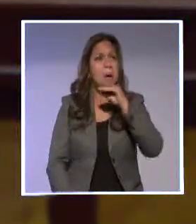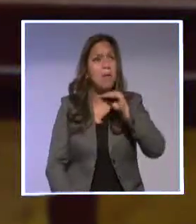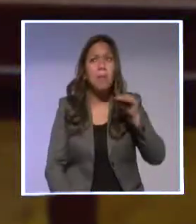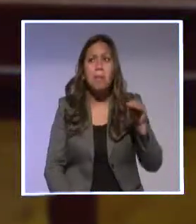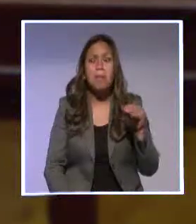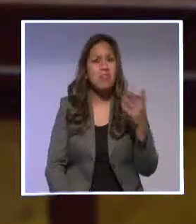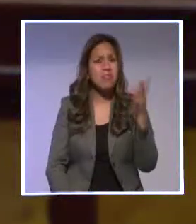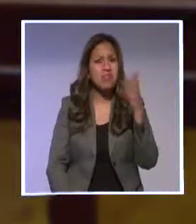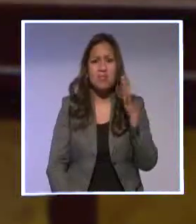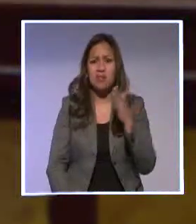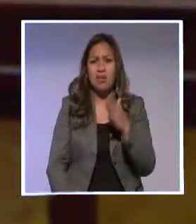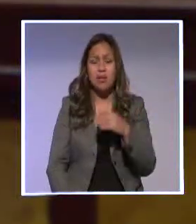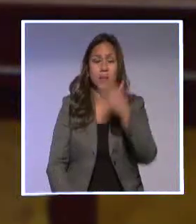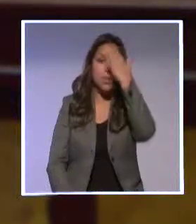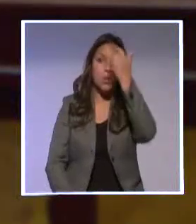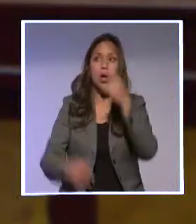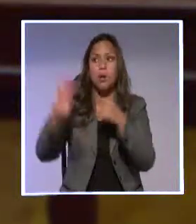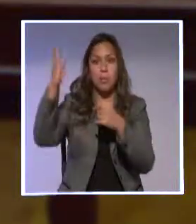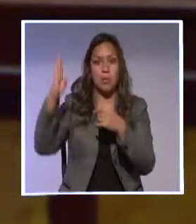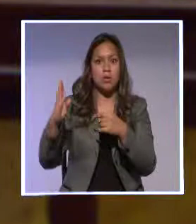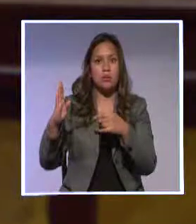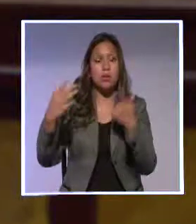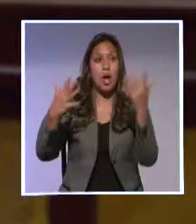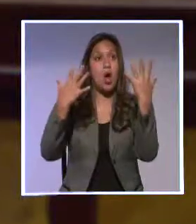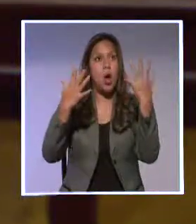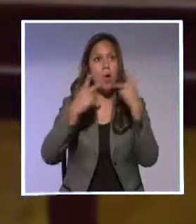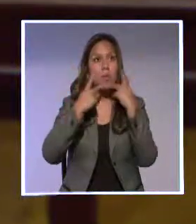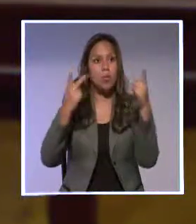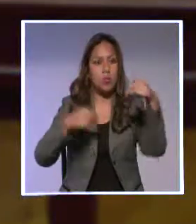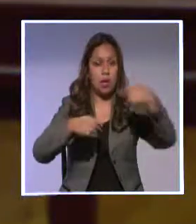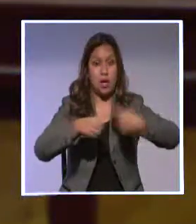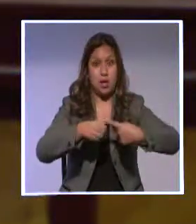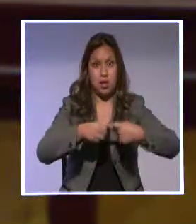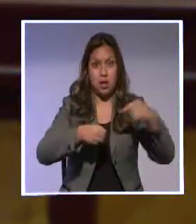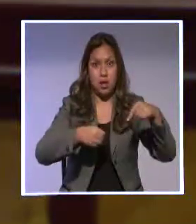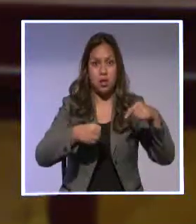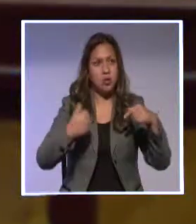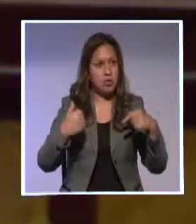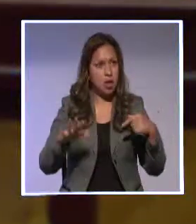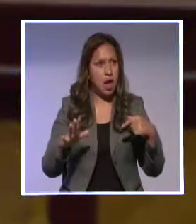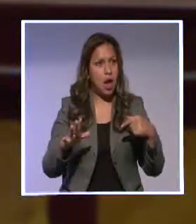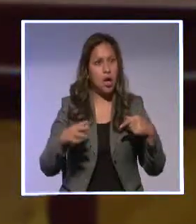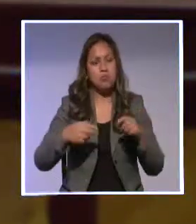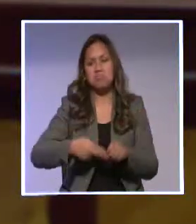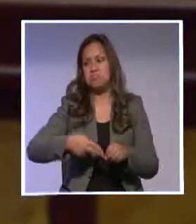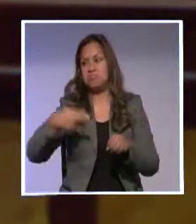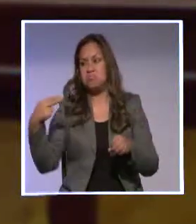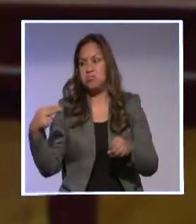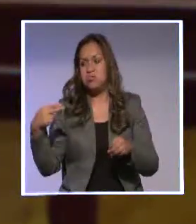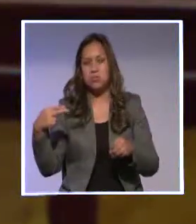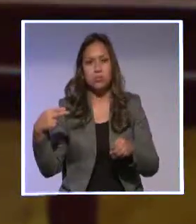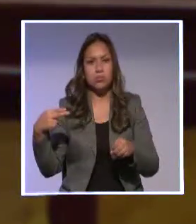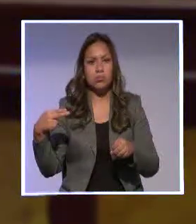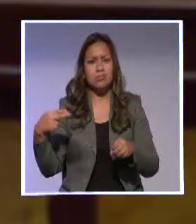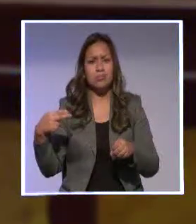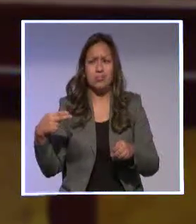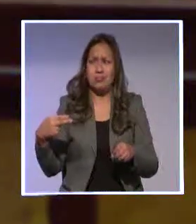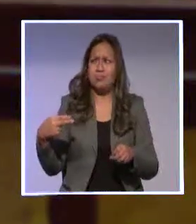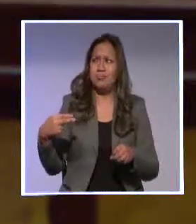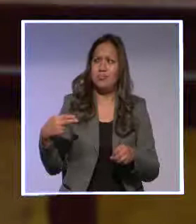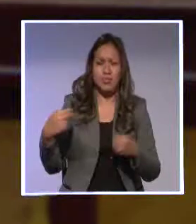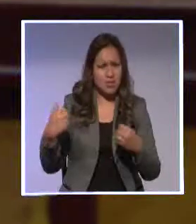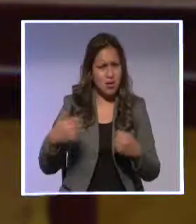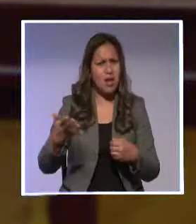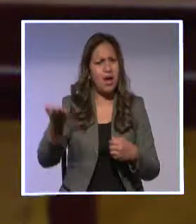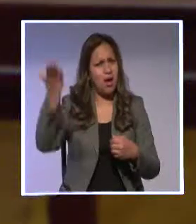odebrecht va a dejar la obra del metro de quito cuando eso ya fue anunciado a partir del mes de septiembre